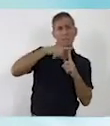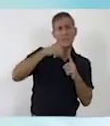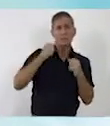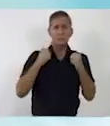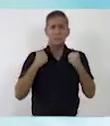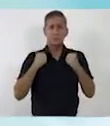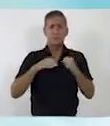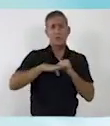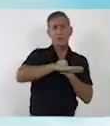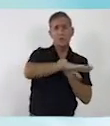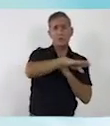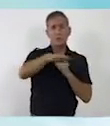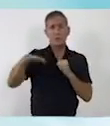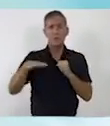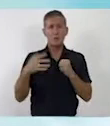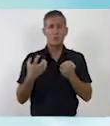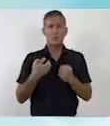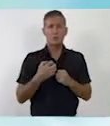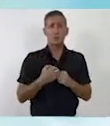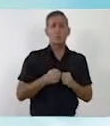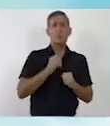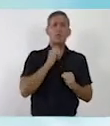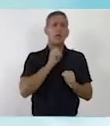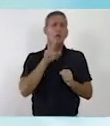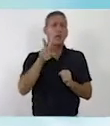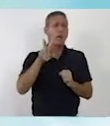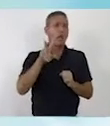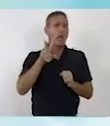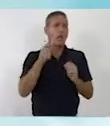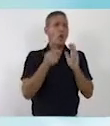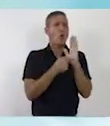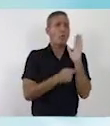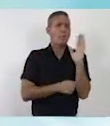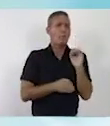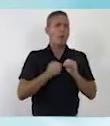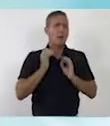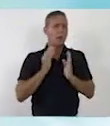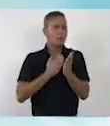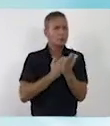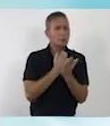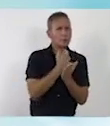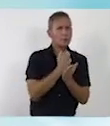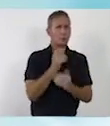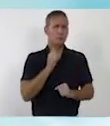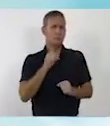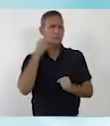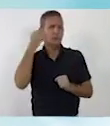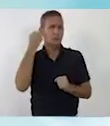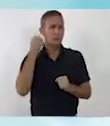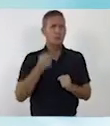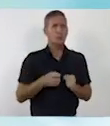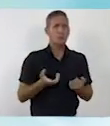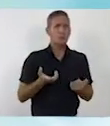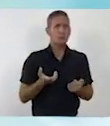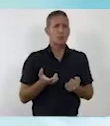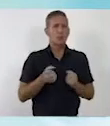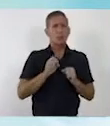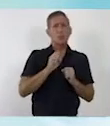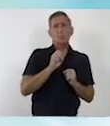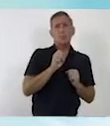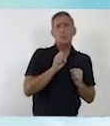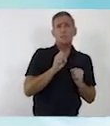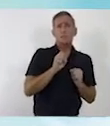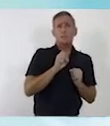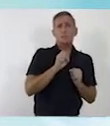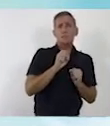presión estándar ambiente el volumen molar tiene un valor constante. Si analizamos que partimos de un mol de dinitrógeno, de 3 moles de dihidrógeno